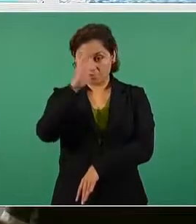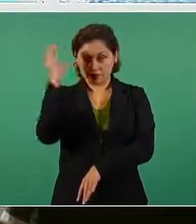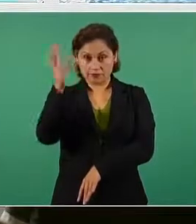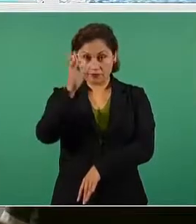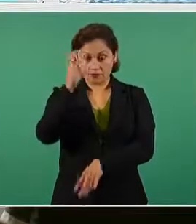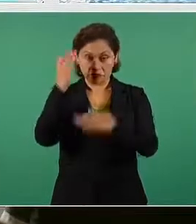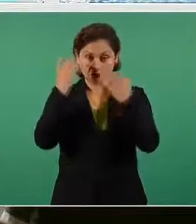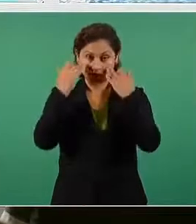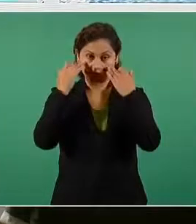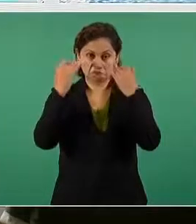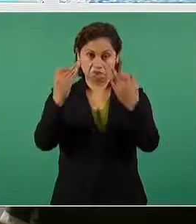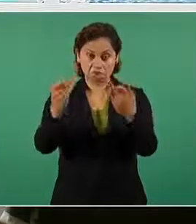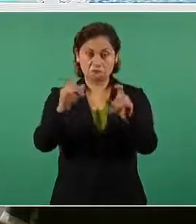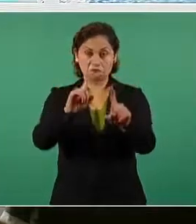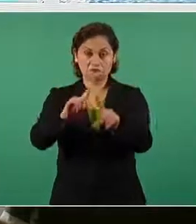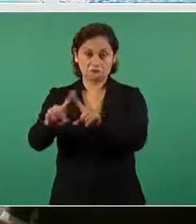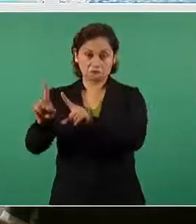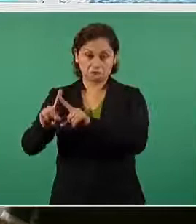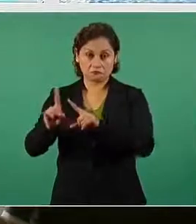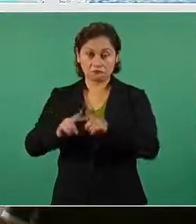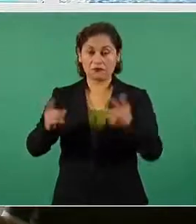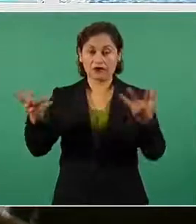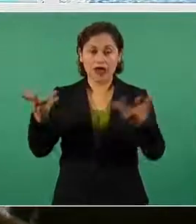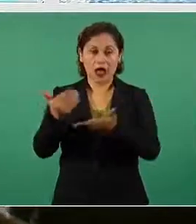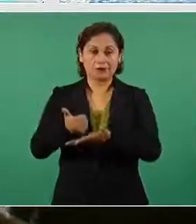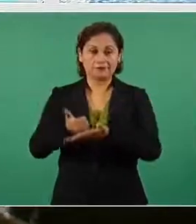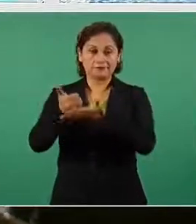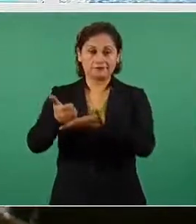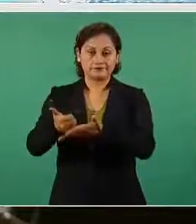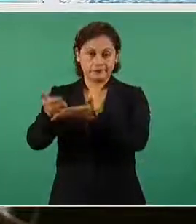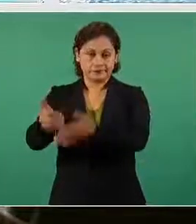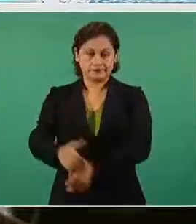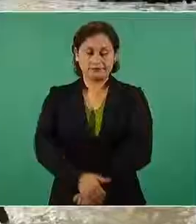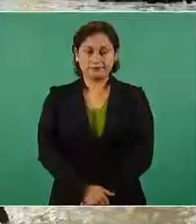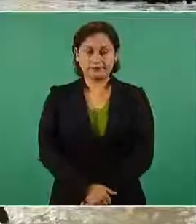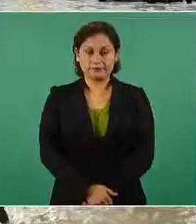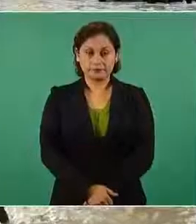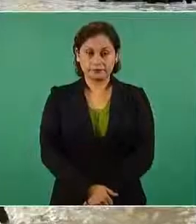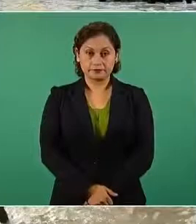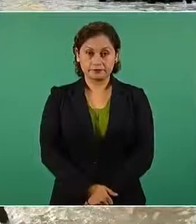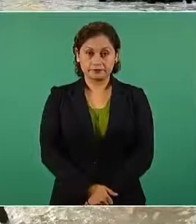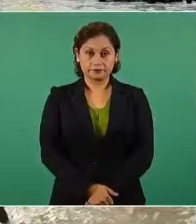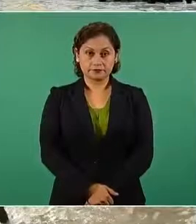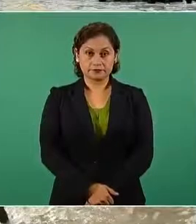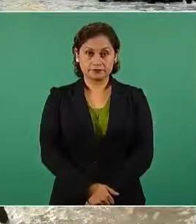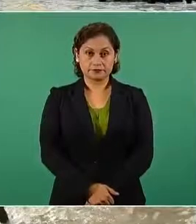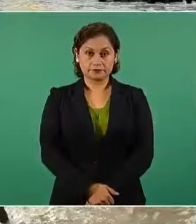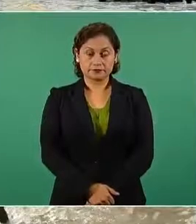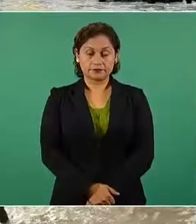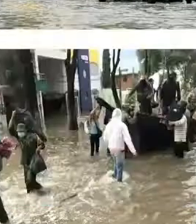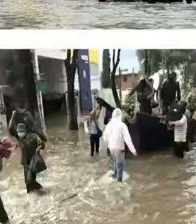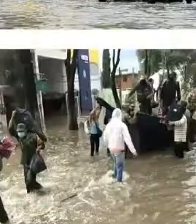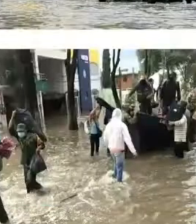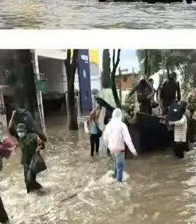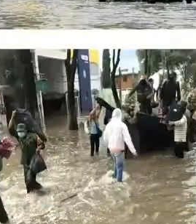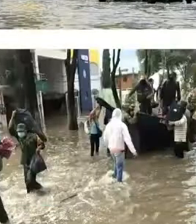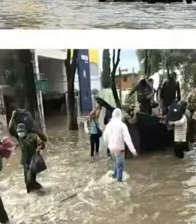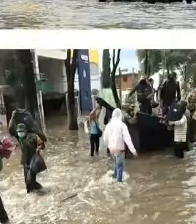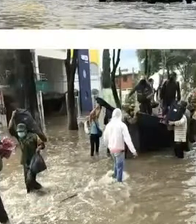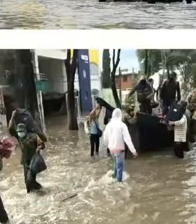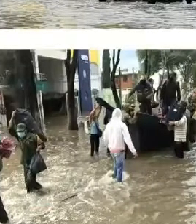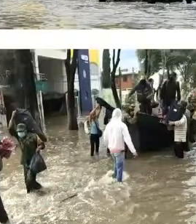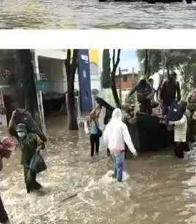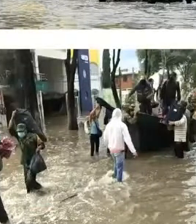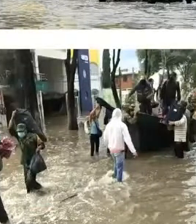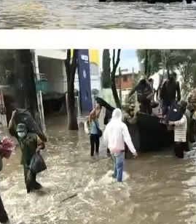fotografías de las acciones que se realizaron y las actividades, remolque de